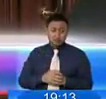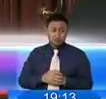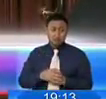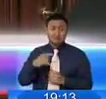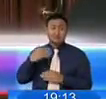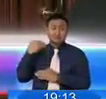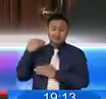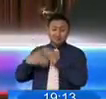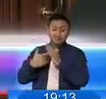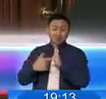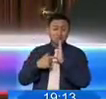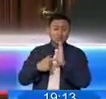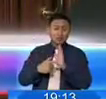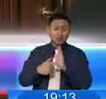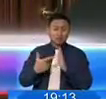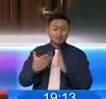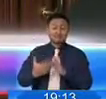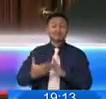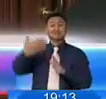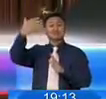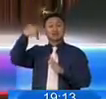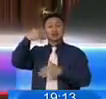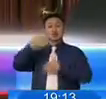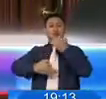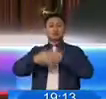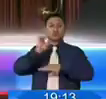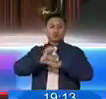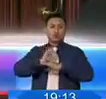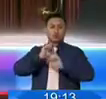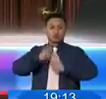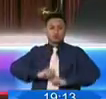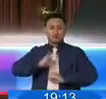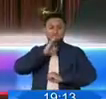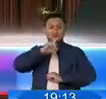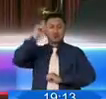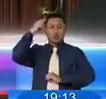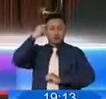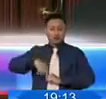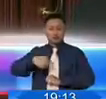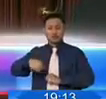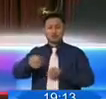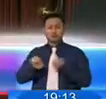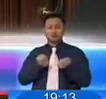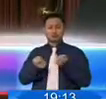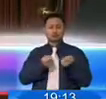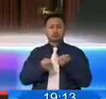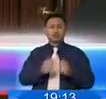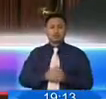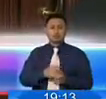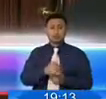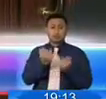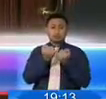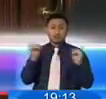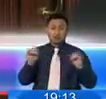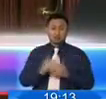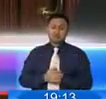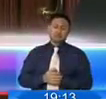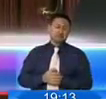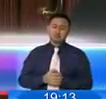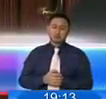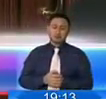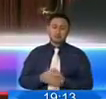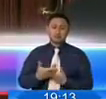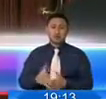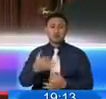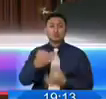todo este tiempo, de que la justicia ecuatoriana ha sido manipulada, de que la justicia ecuatoriana no ha actuado con independencia, de